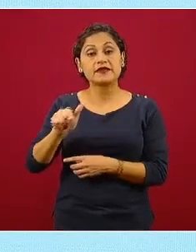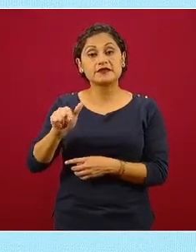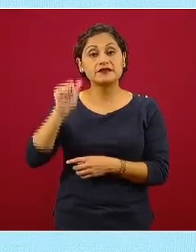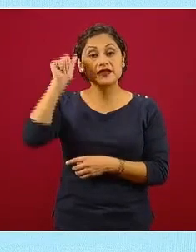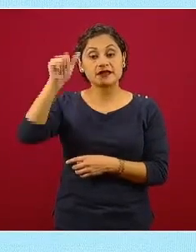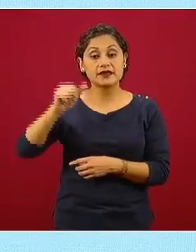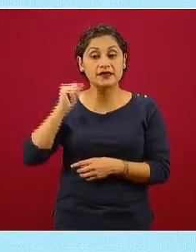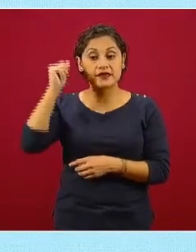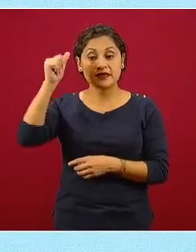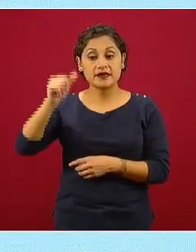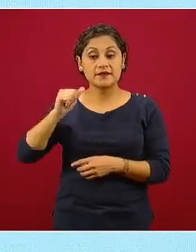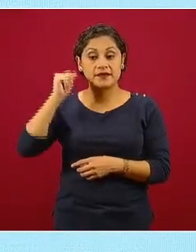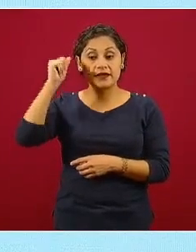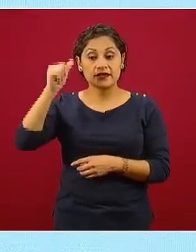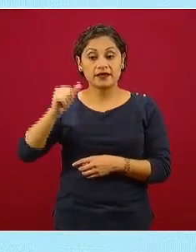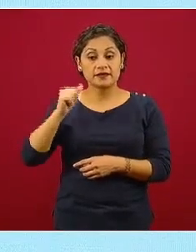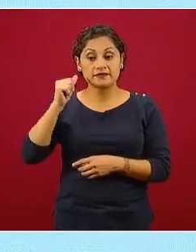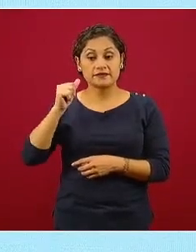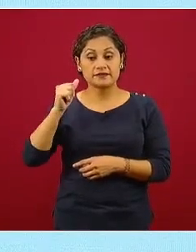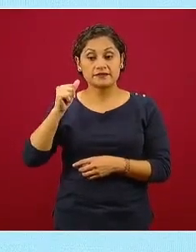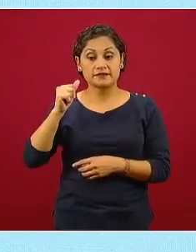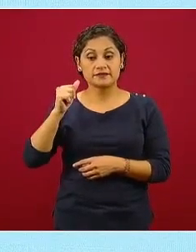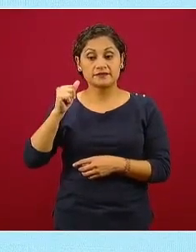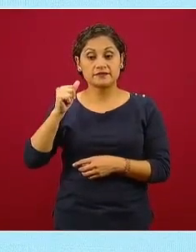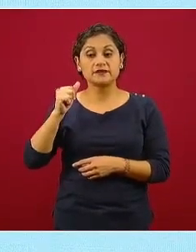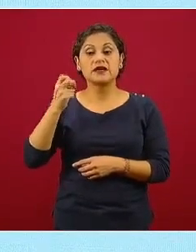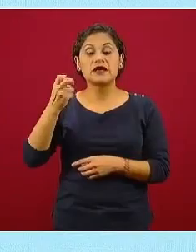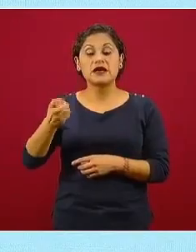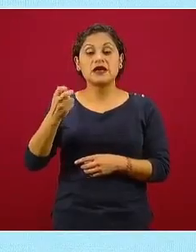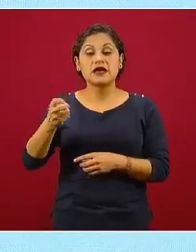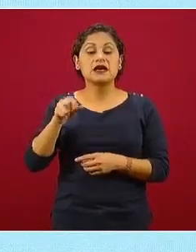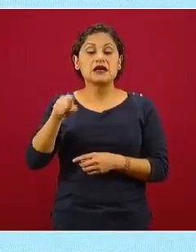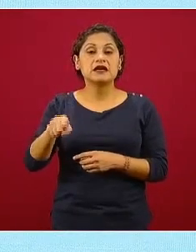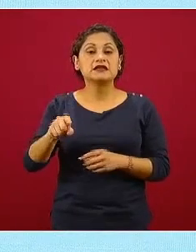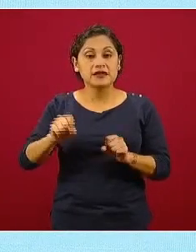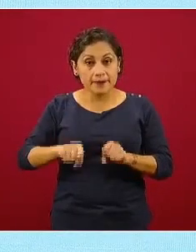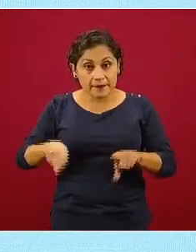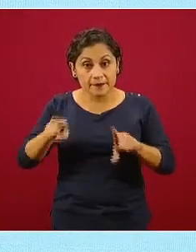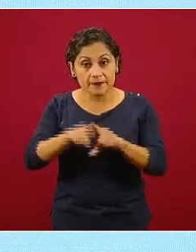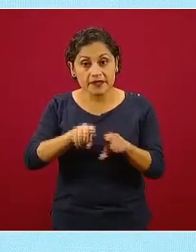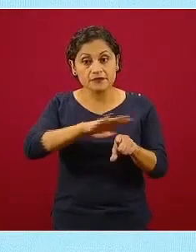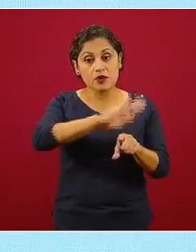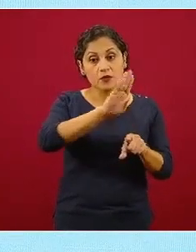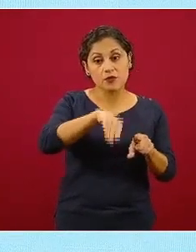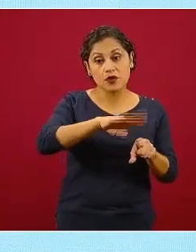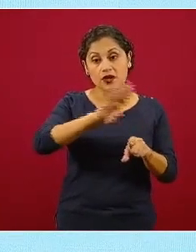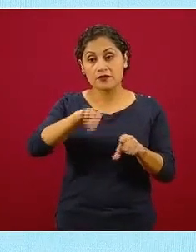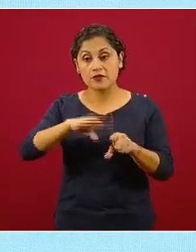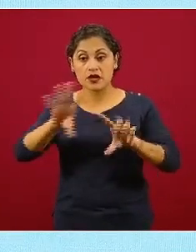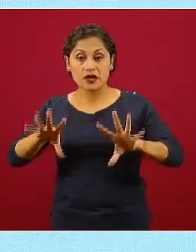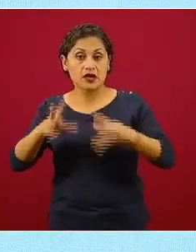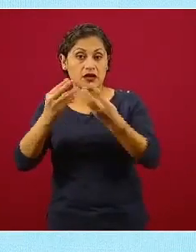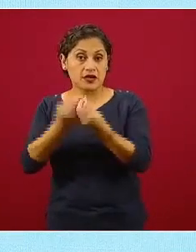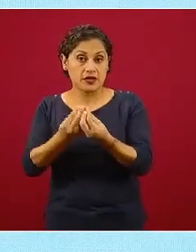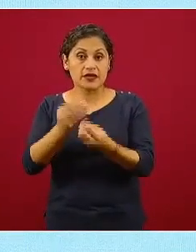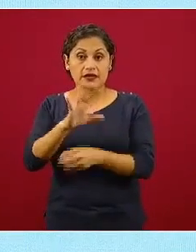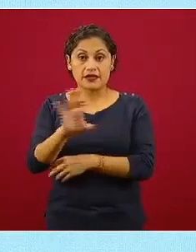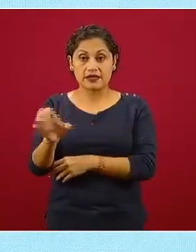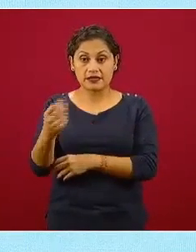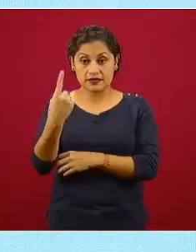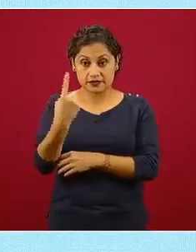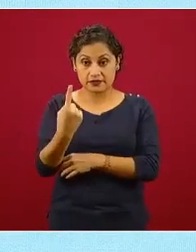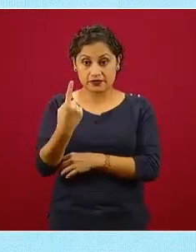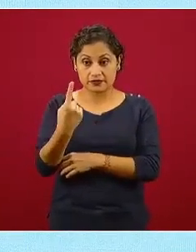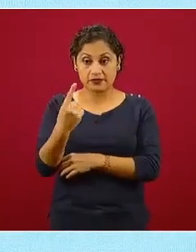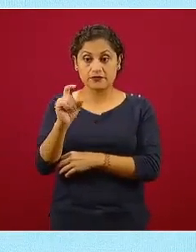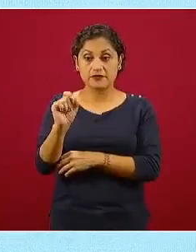este es el estado de conocimiento que había de las mismas defunciones, de esas que acabaron siendo 501 el 26